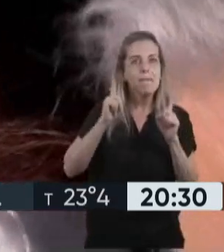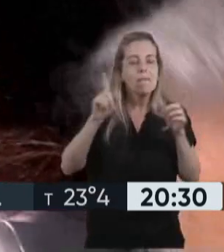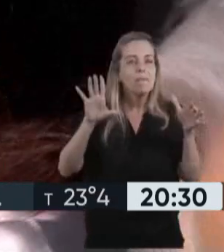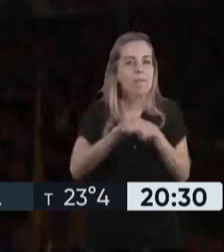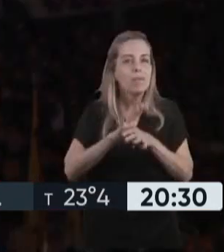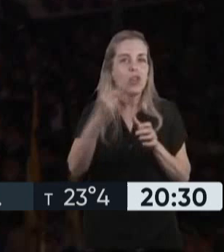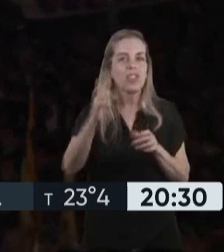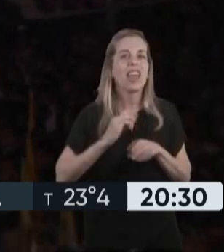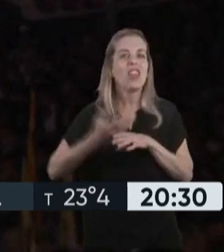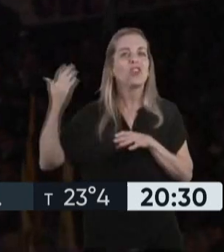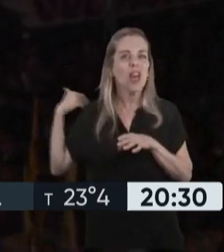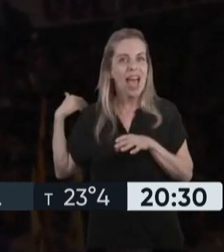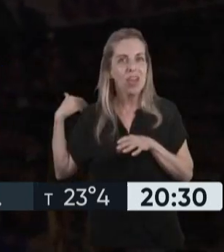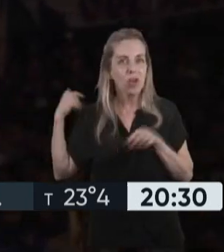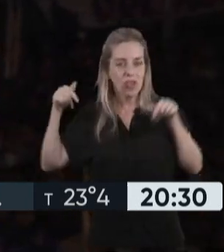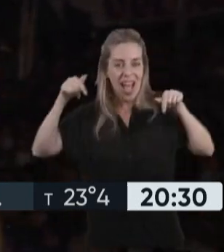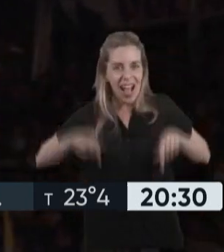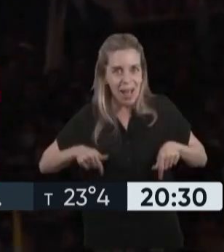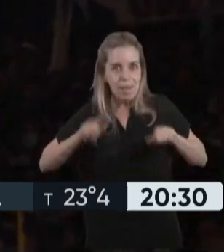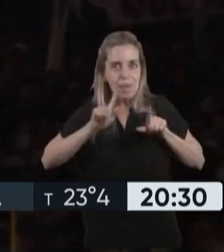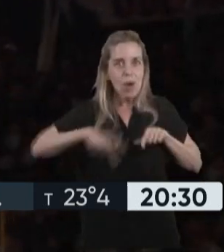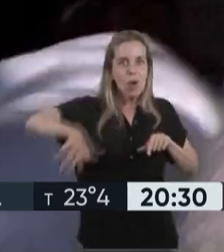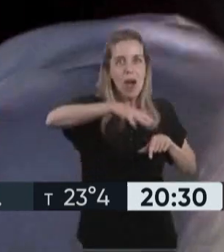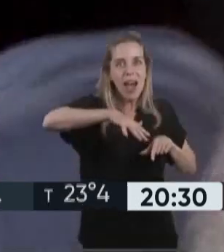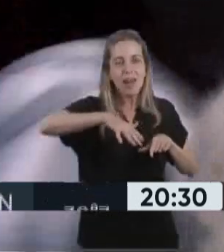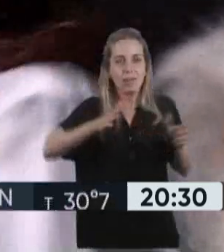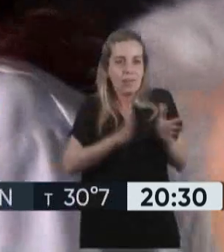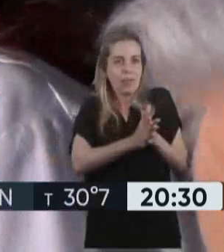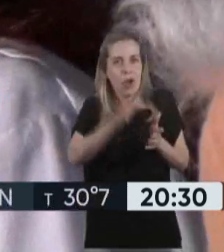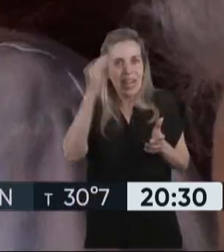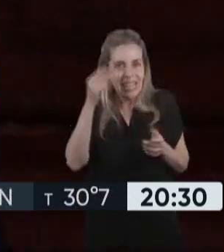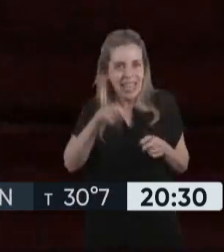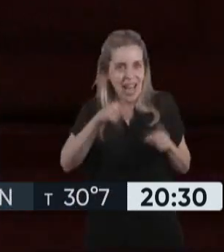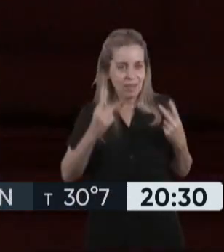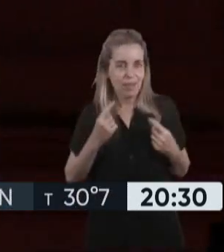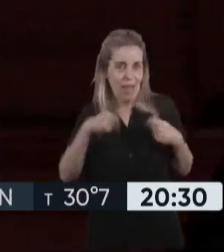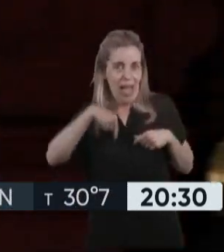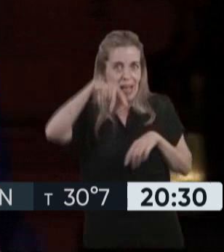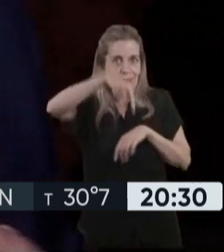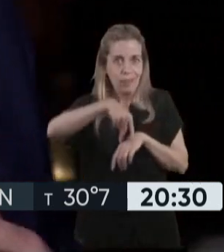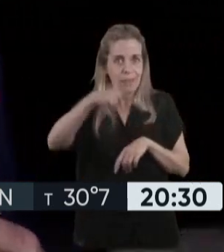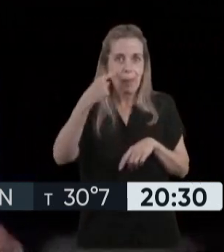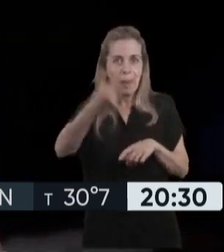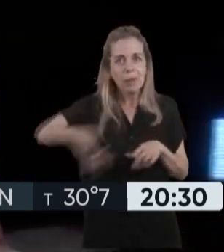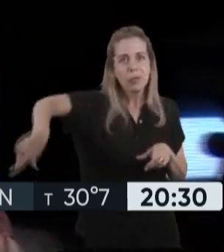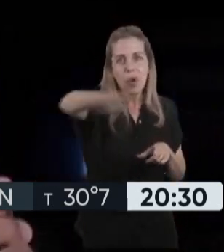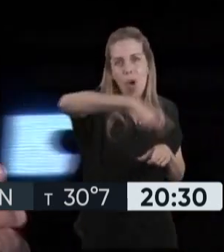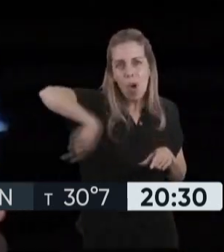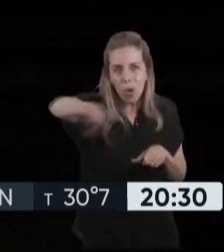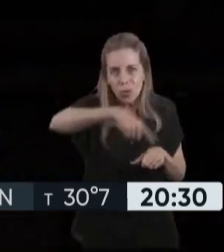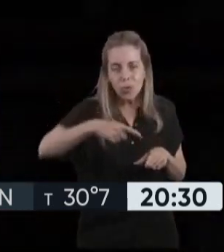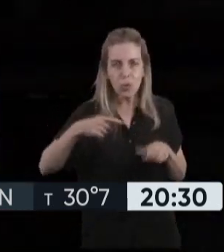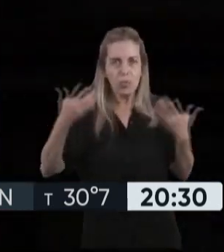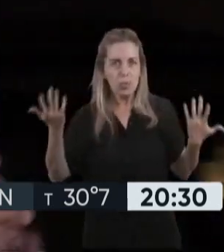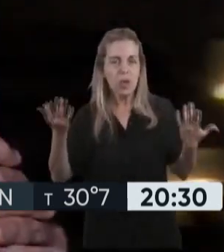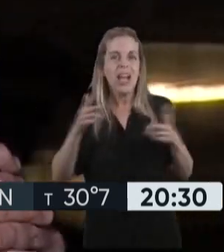exactamente hace 2 años, aquí con Cristina estuvimos frente a ustedes diciéndoles